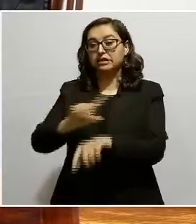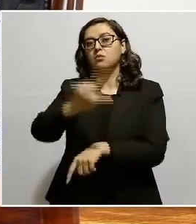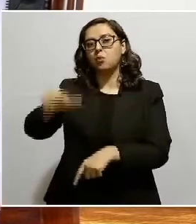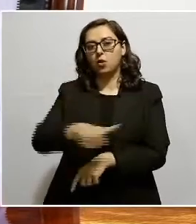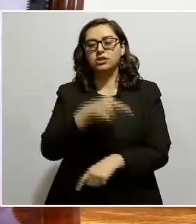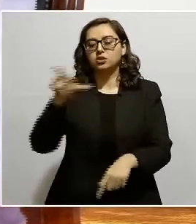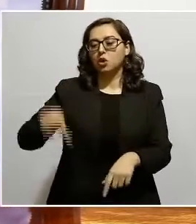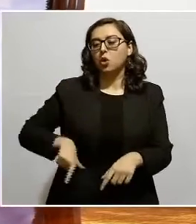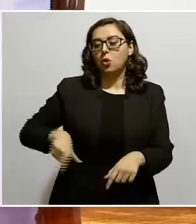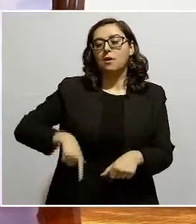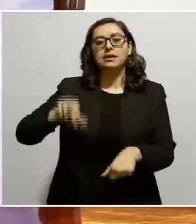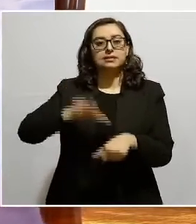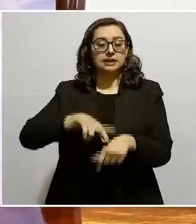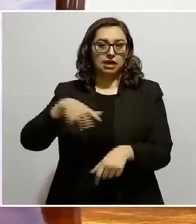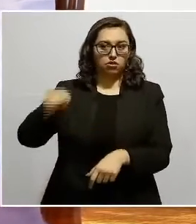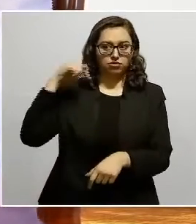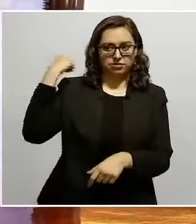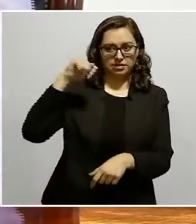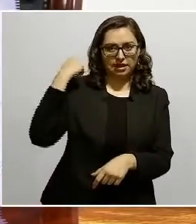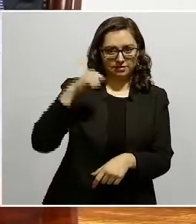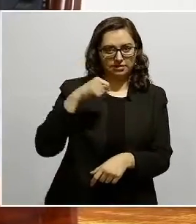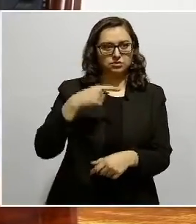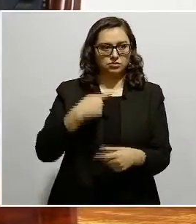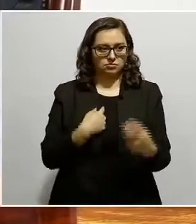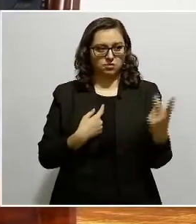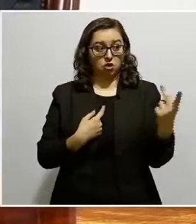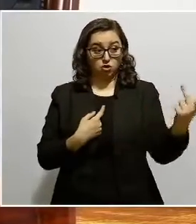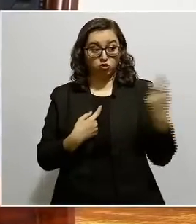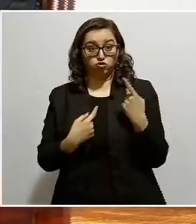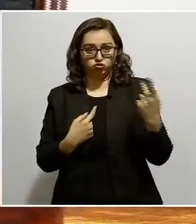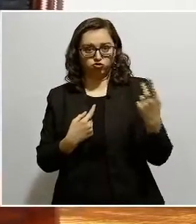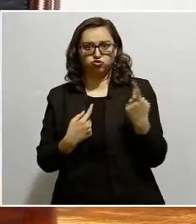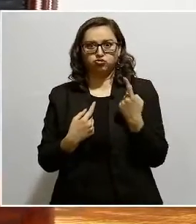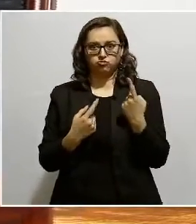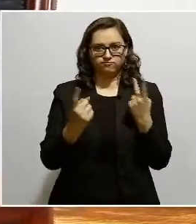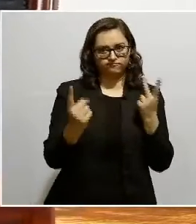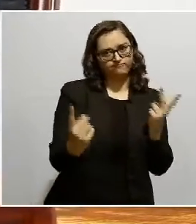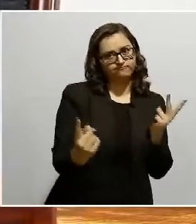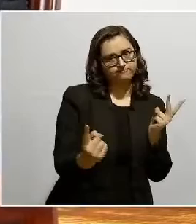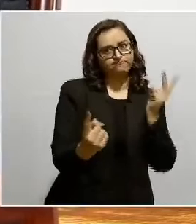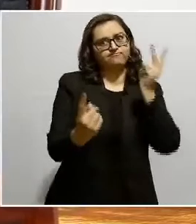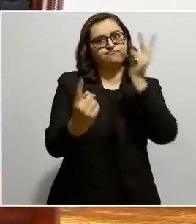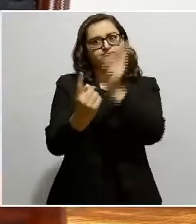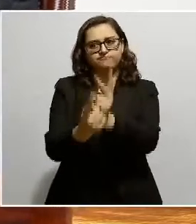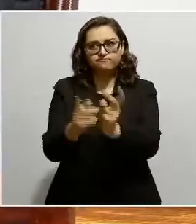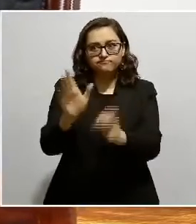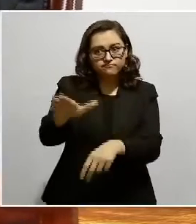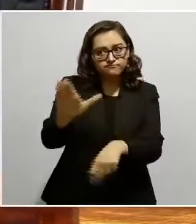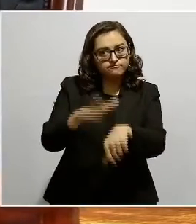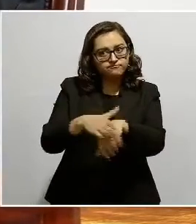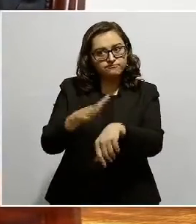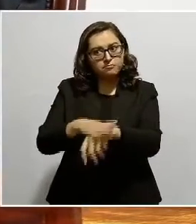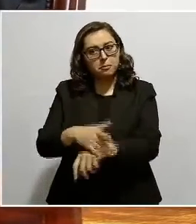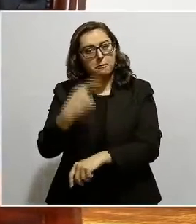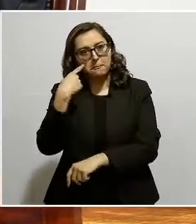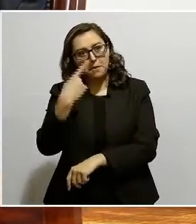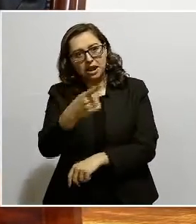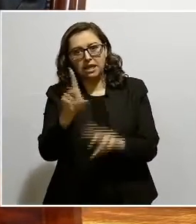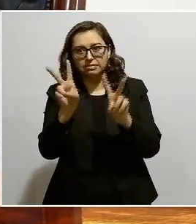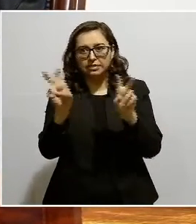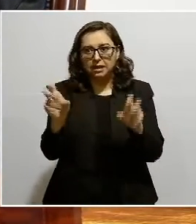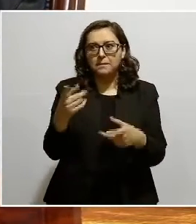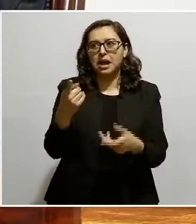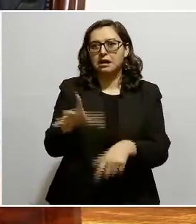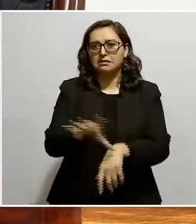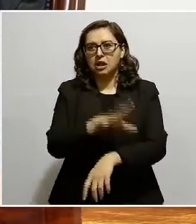audiencia tenía como propósito conseguir que se hicieran bordos y muros para proteger de inundación